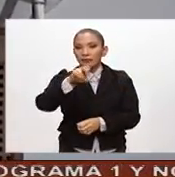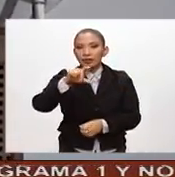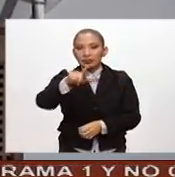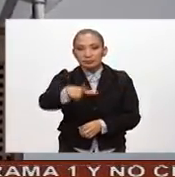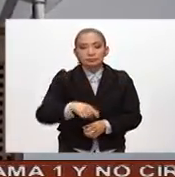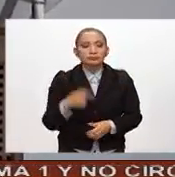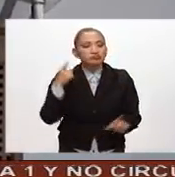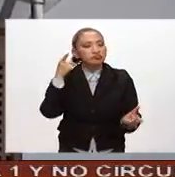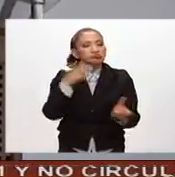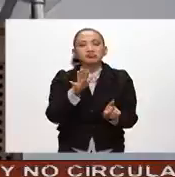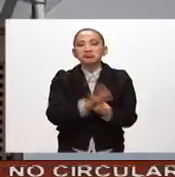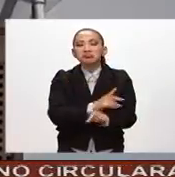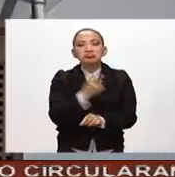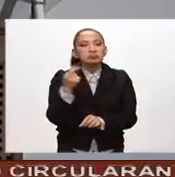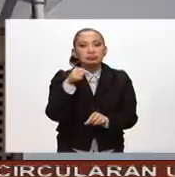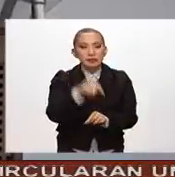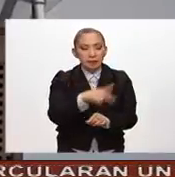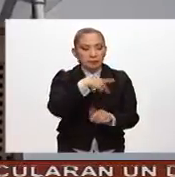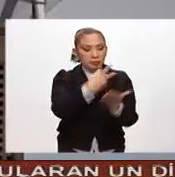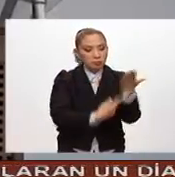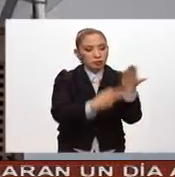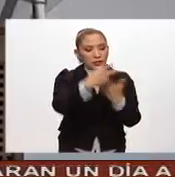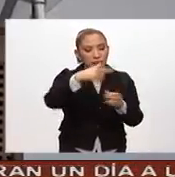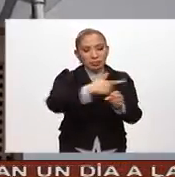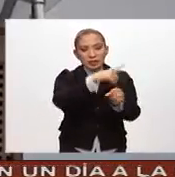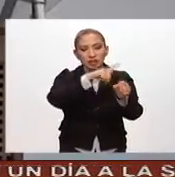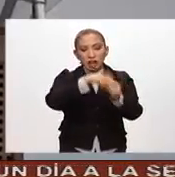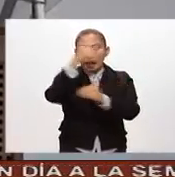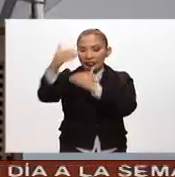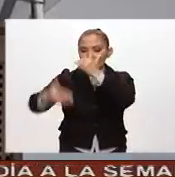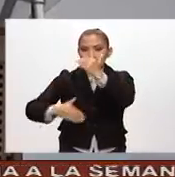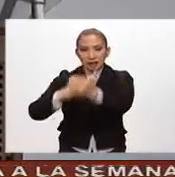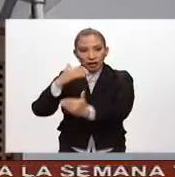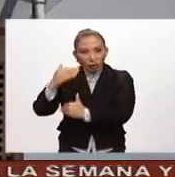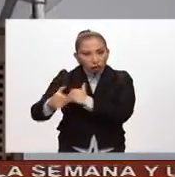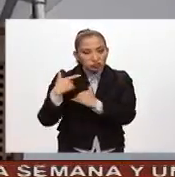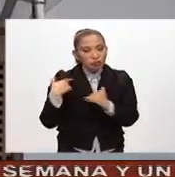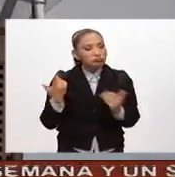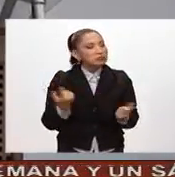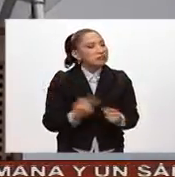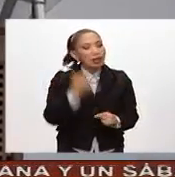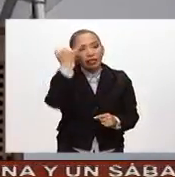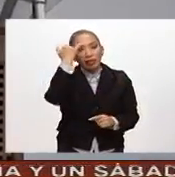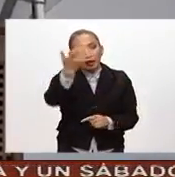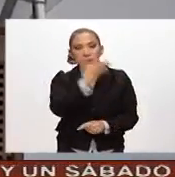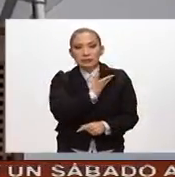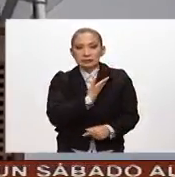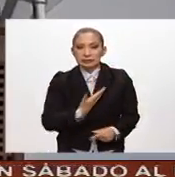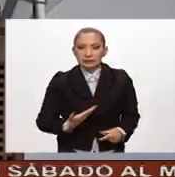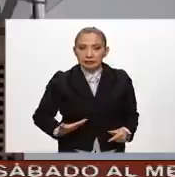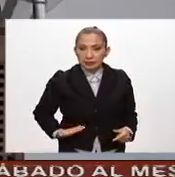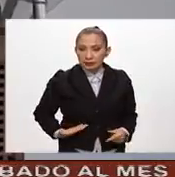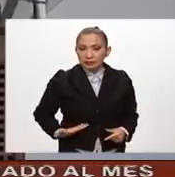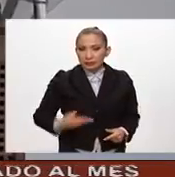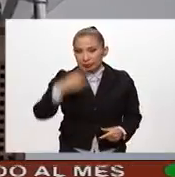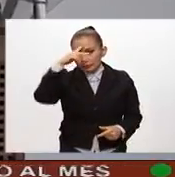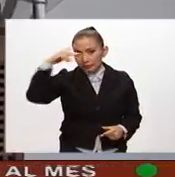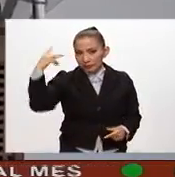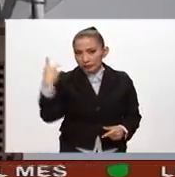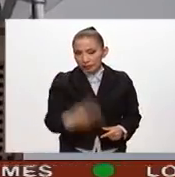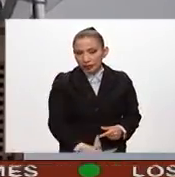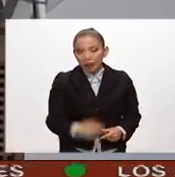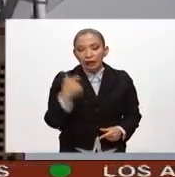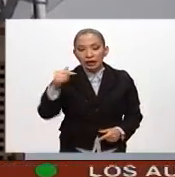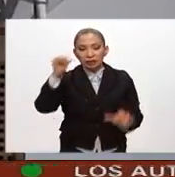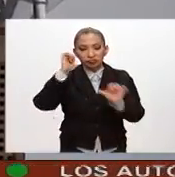Meta derivada del Plan Nacional de Desarrollo, promovida por nuestro presidente de la República